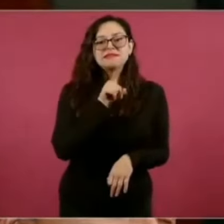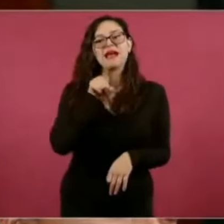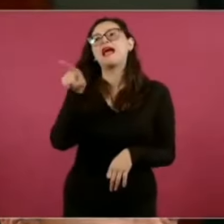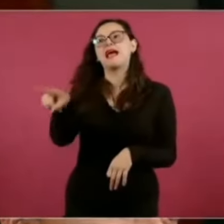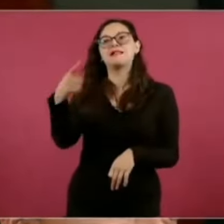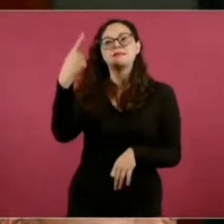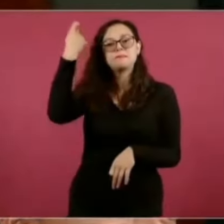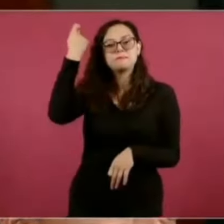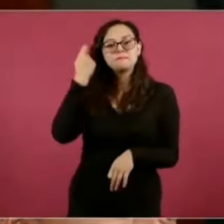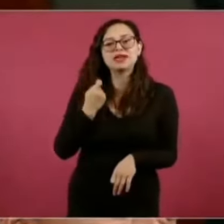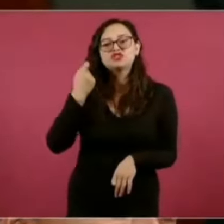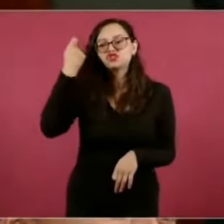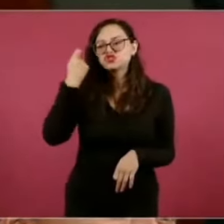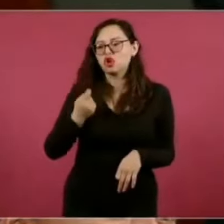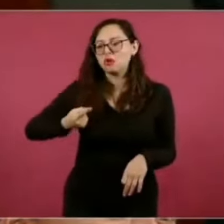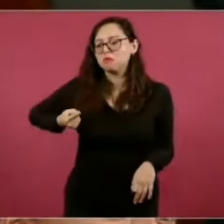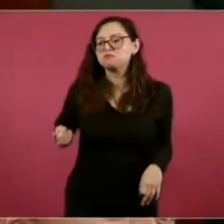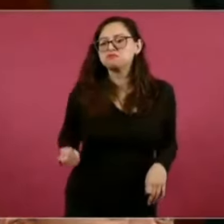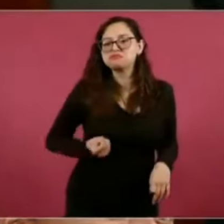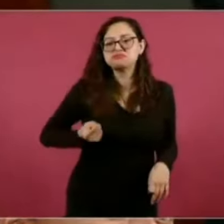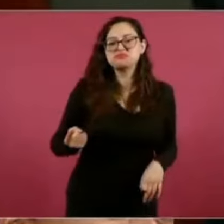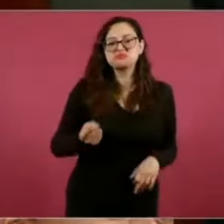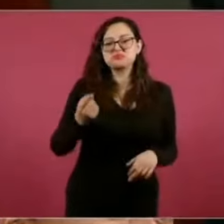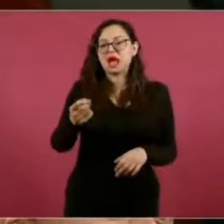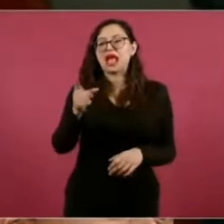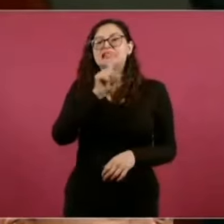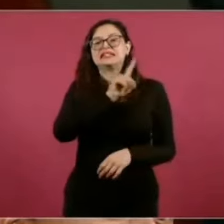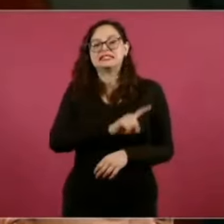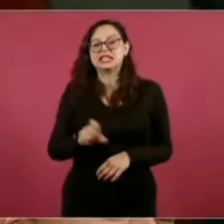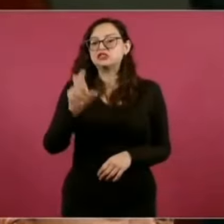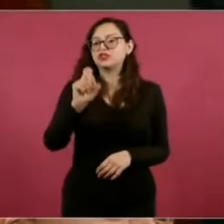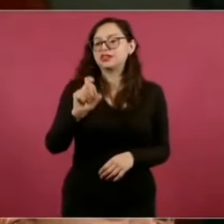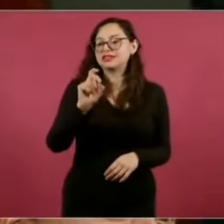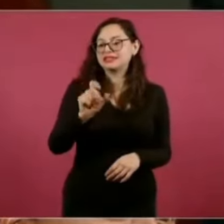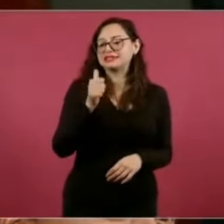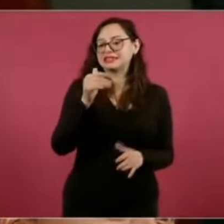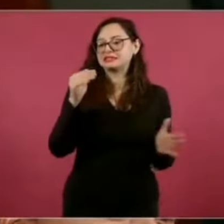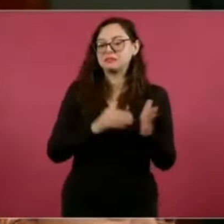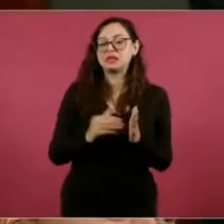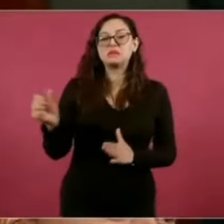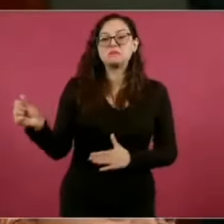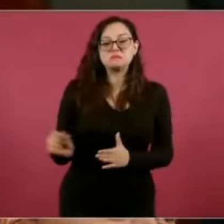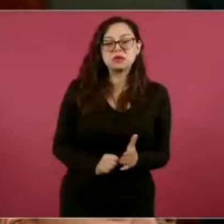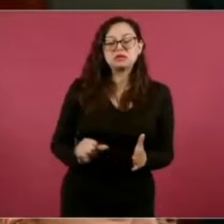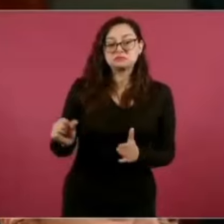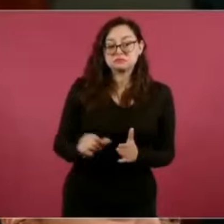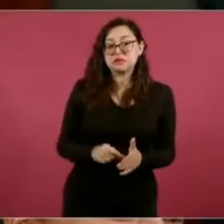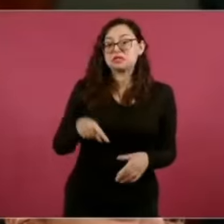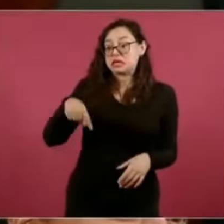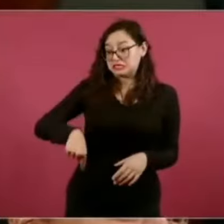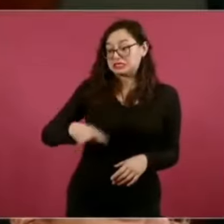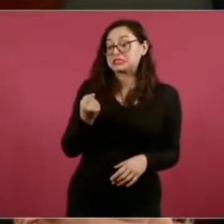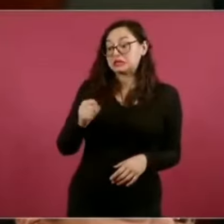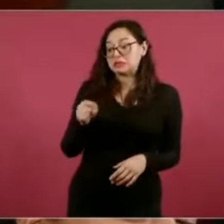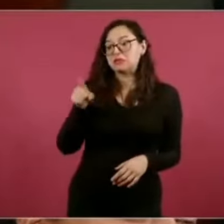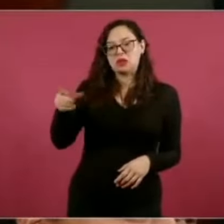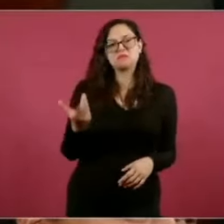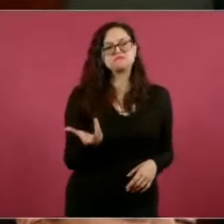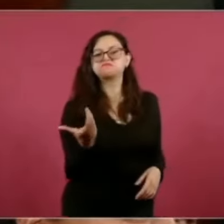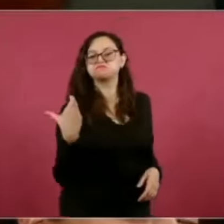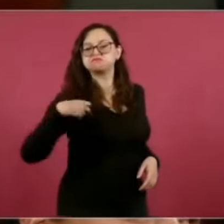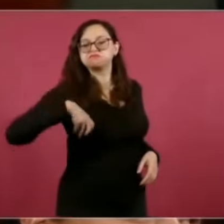pueblo. Actualizamos esta información y gana 136,000 pesos mensuales. Este mes de septiembre se está embolsando ese